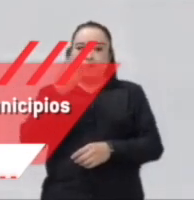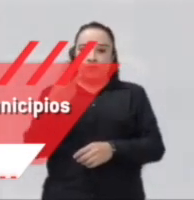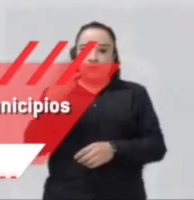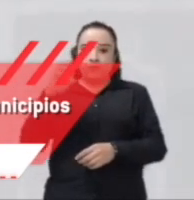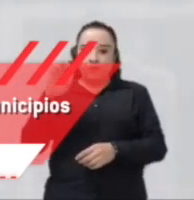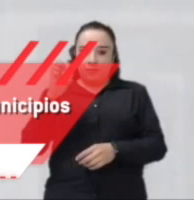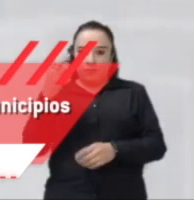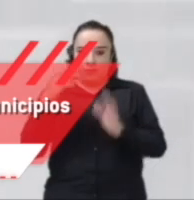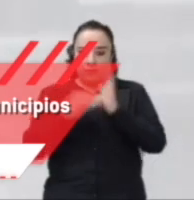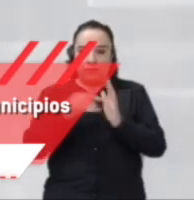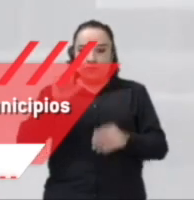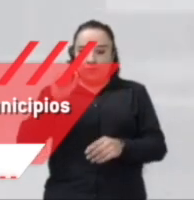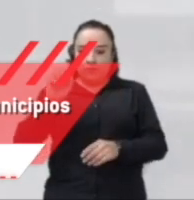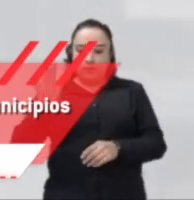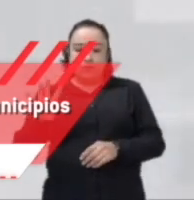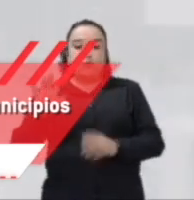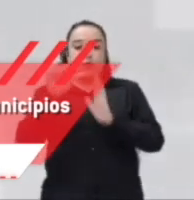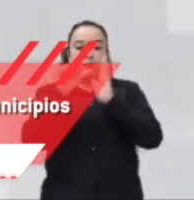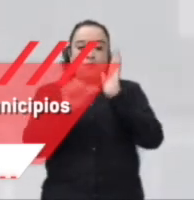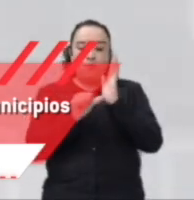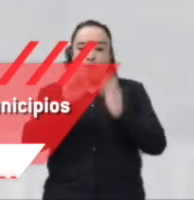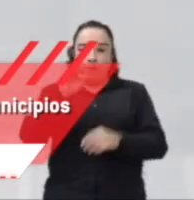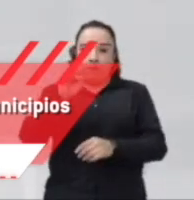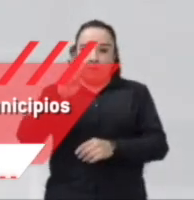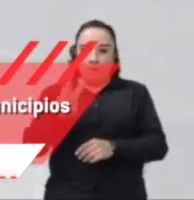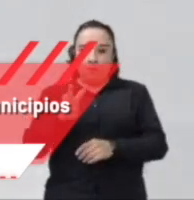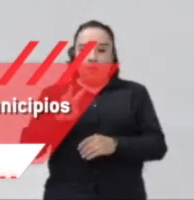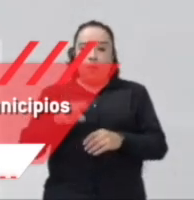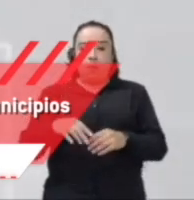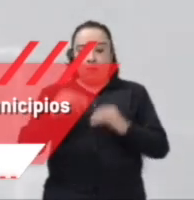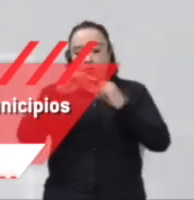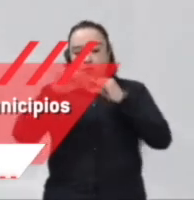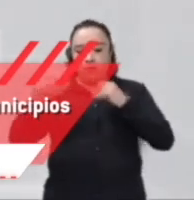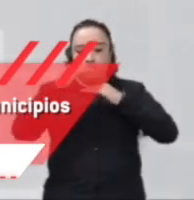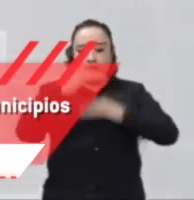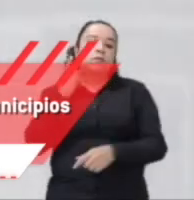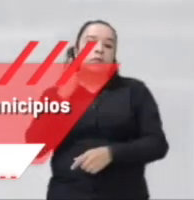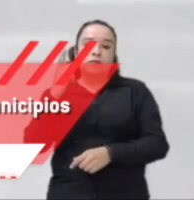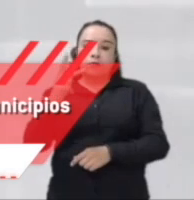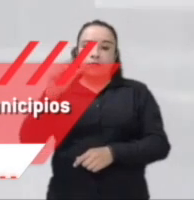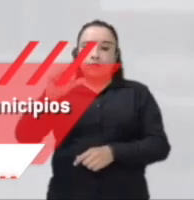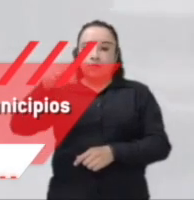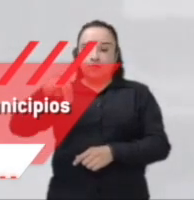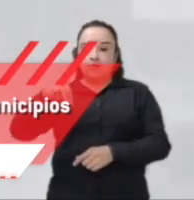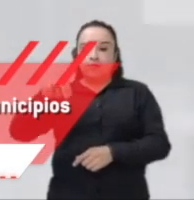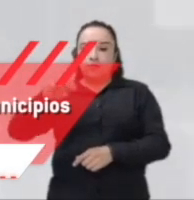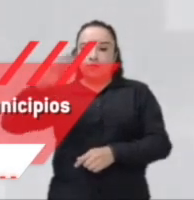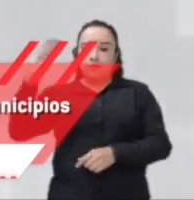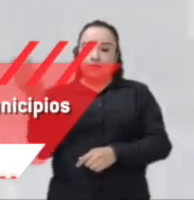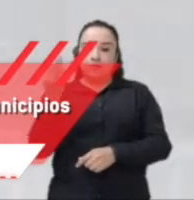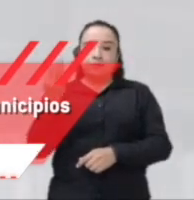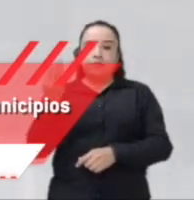Hernández Cortés se argumentó que el ieeh perdió de vista que el principal motivo para la lista de 20 municipios como